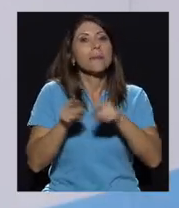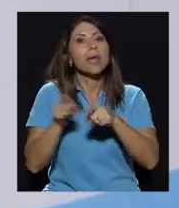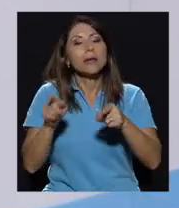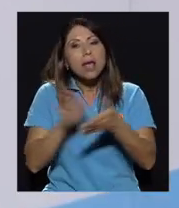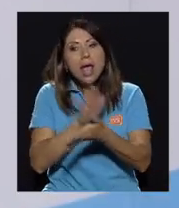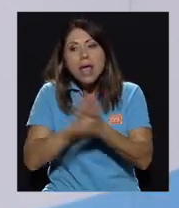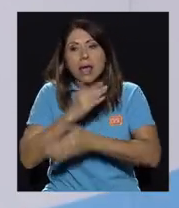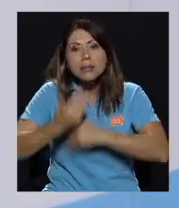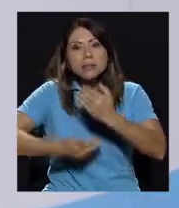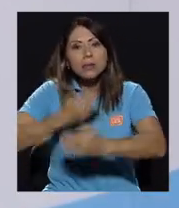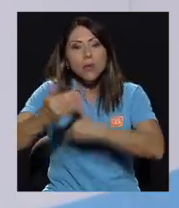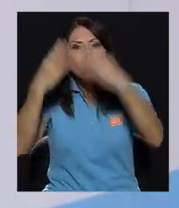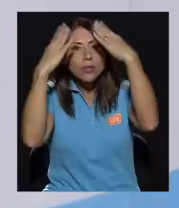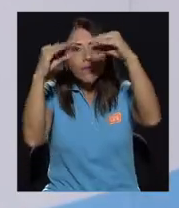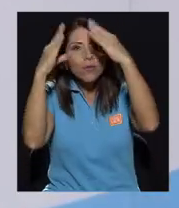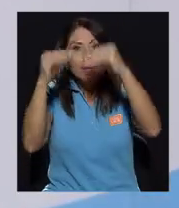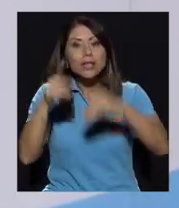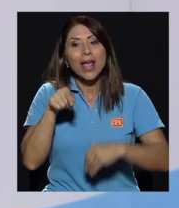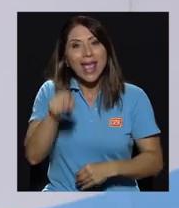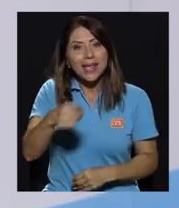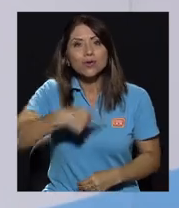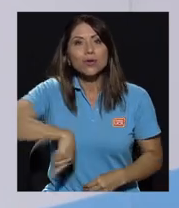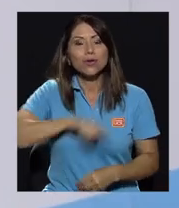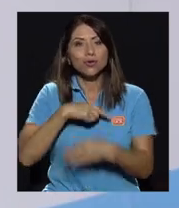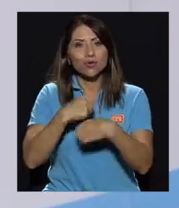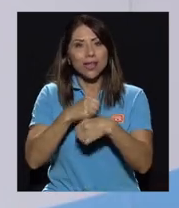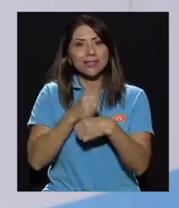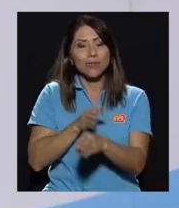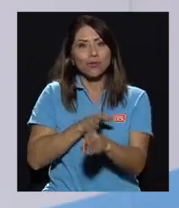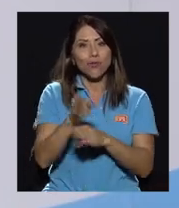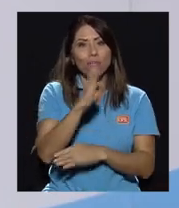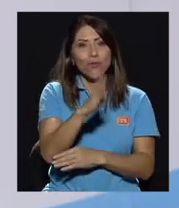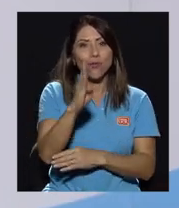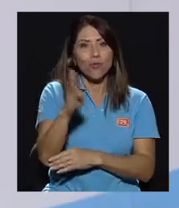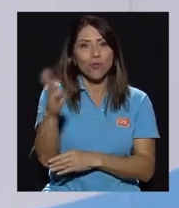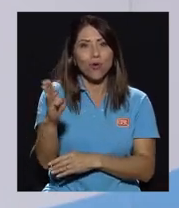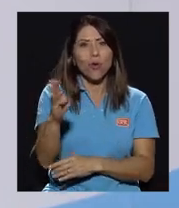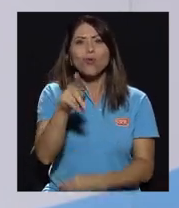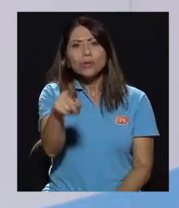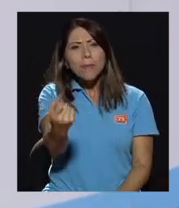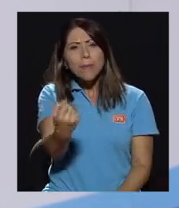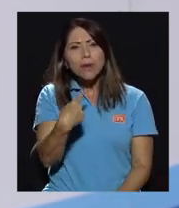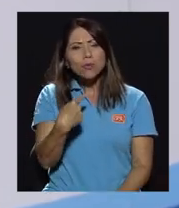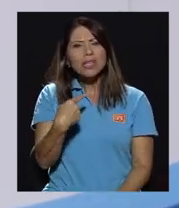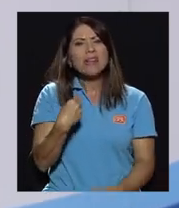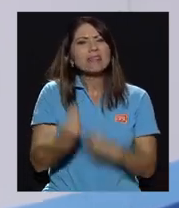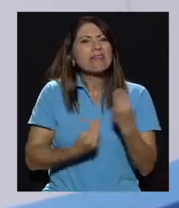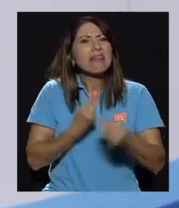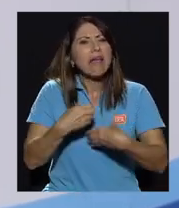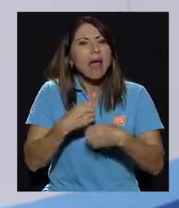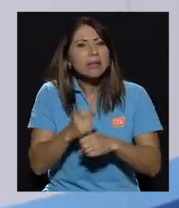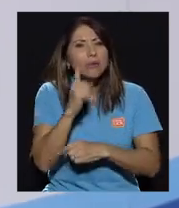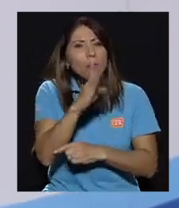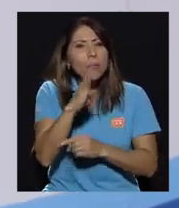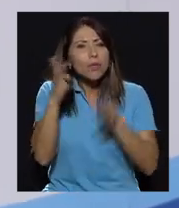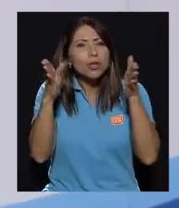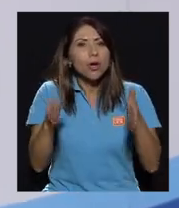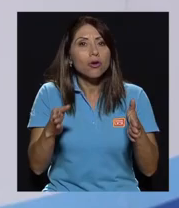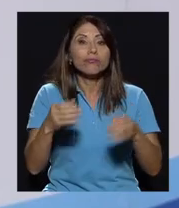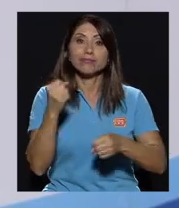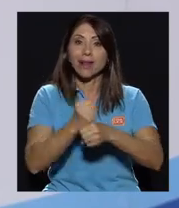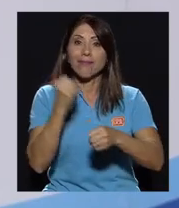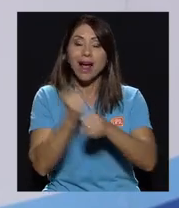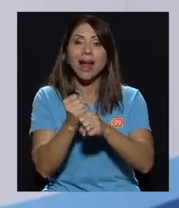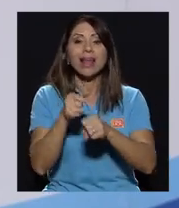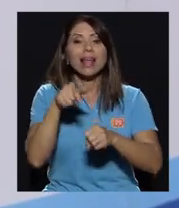de gestión de información que es eso lo que realmente hacemos en bibliotecología y si me pregunta que hace un bibliotecólogo mi respuesta es trabajar en